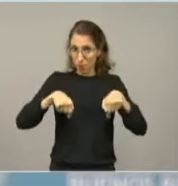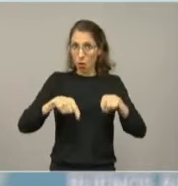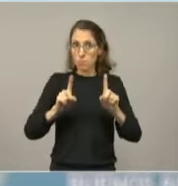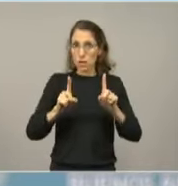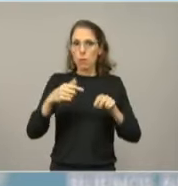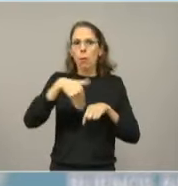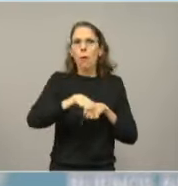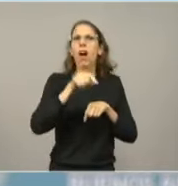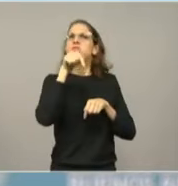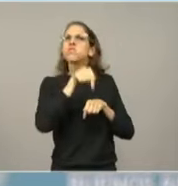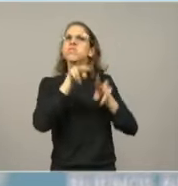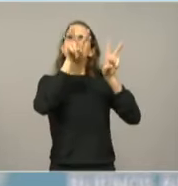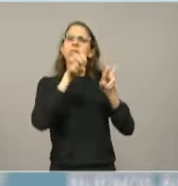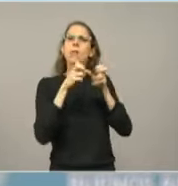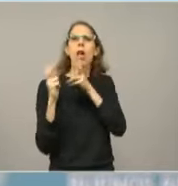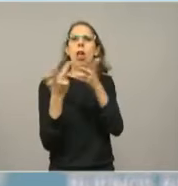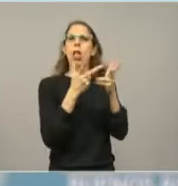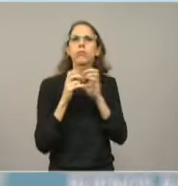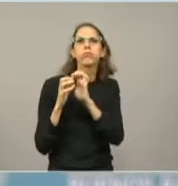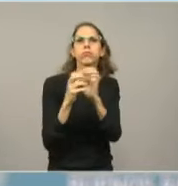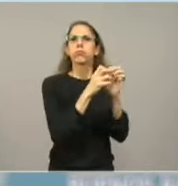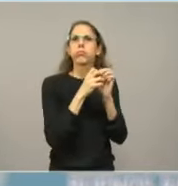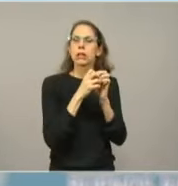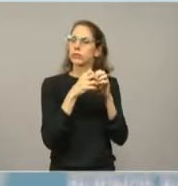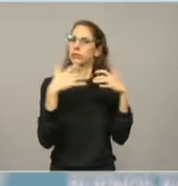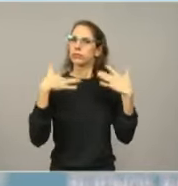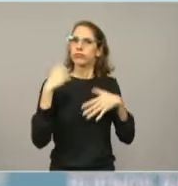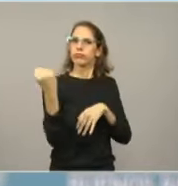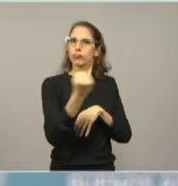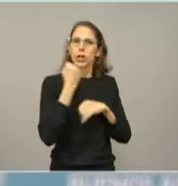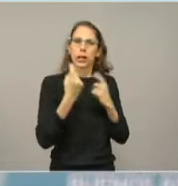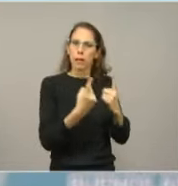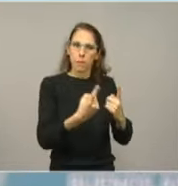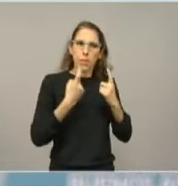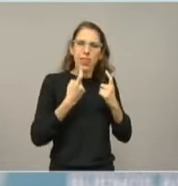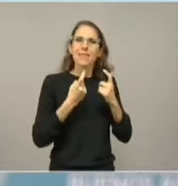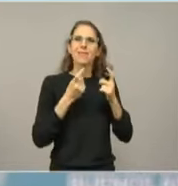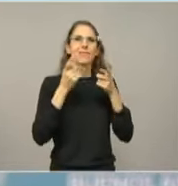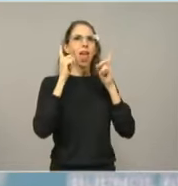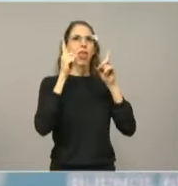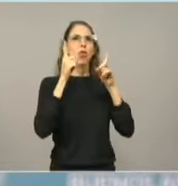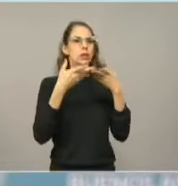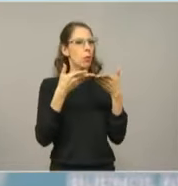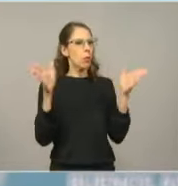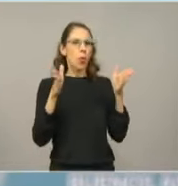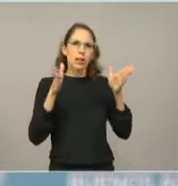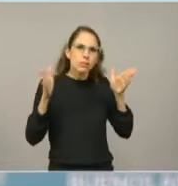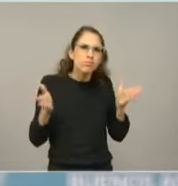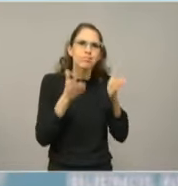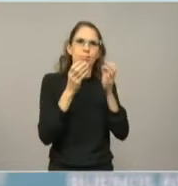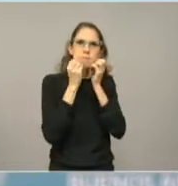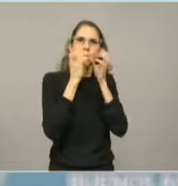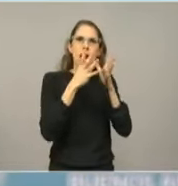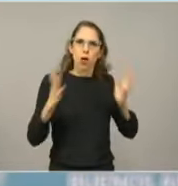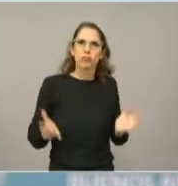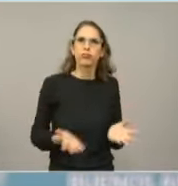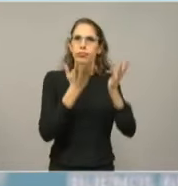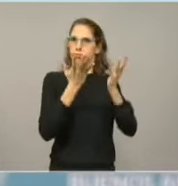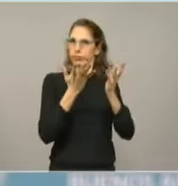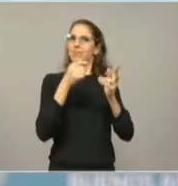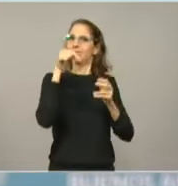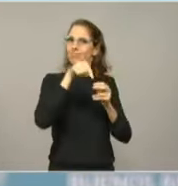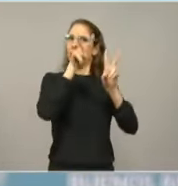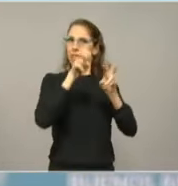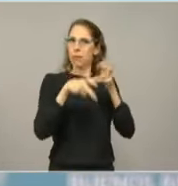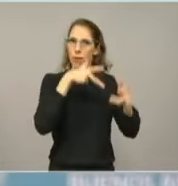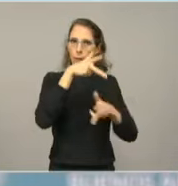discutir entre otras cosas la necesidad de fortalecer la educación eh pública en particular en un momento